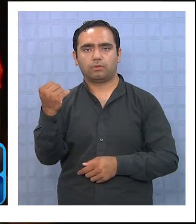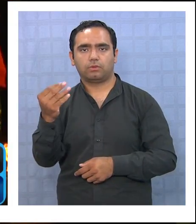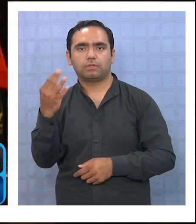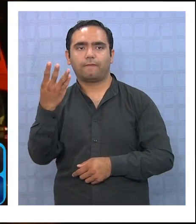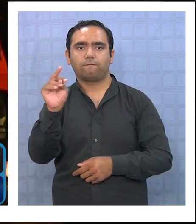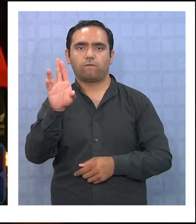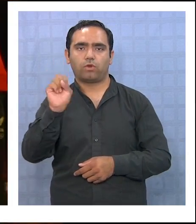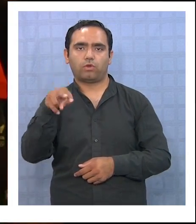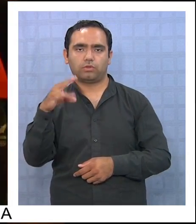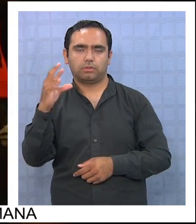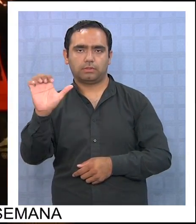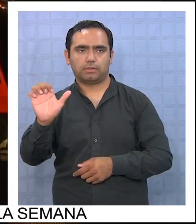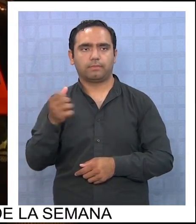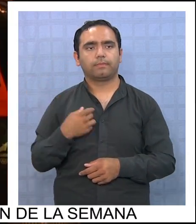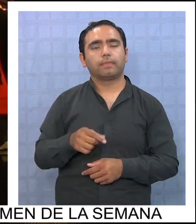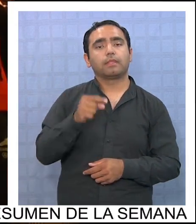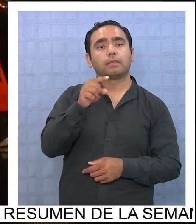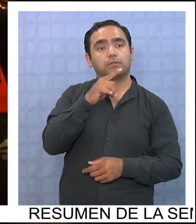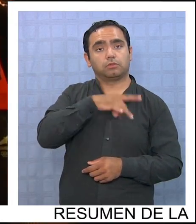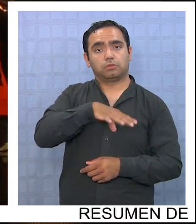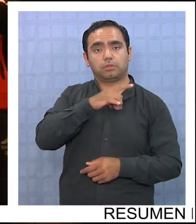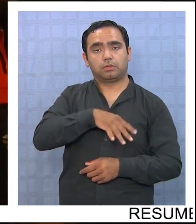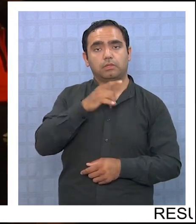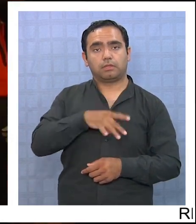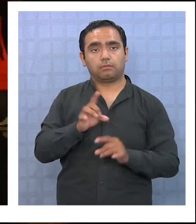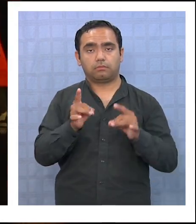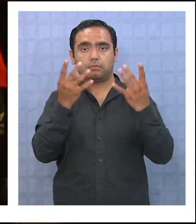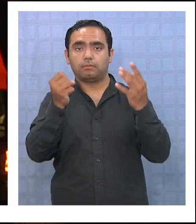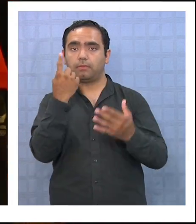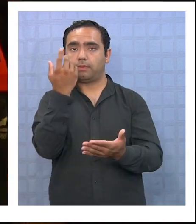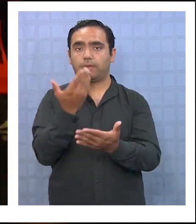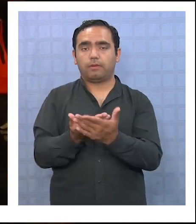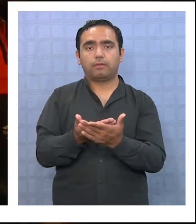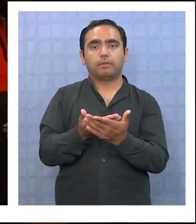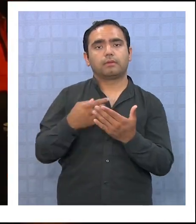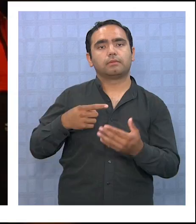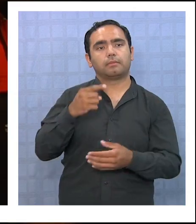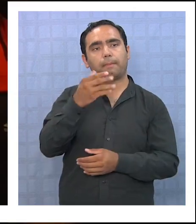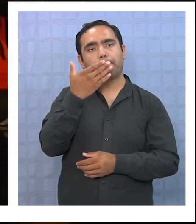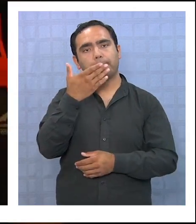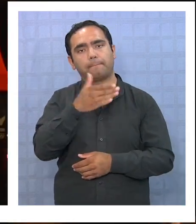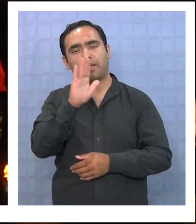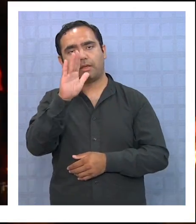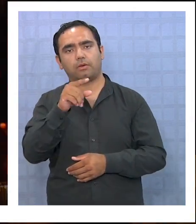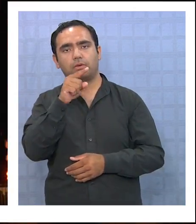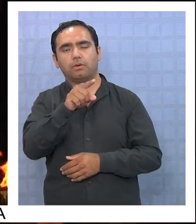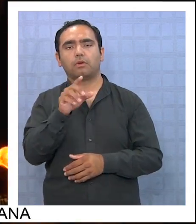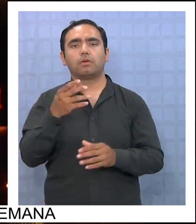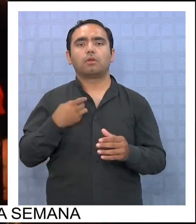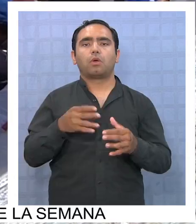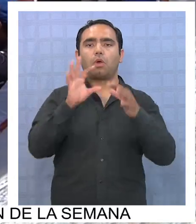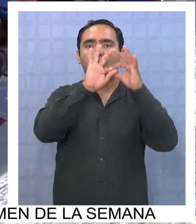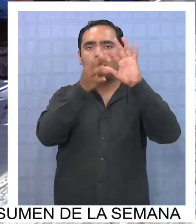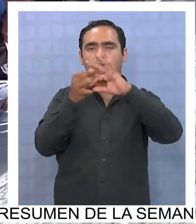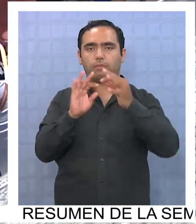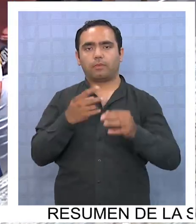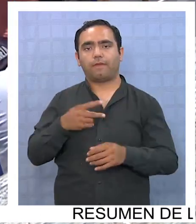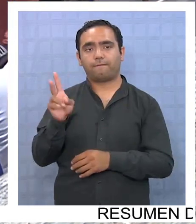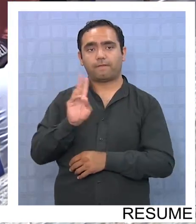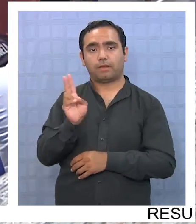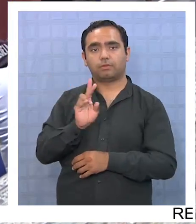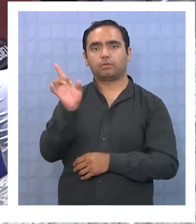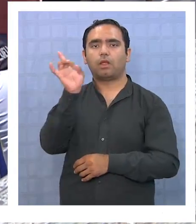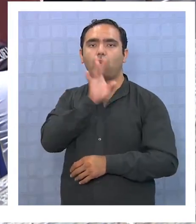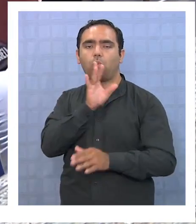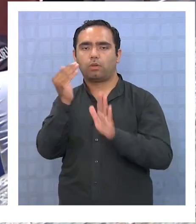parte de la delegación chilena que por primera vez en su historia logra ser la mejor en un ciclo olímpico, dejando a Venezuela, último ganador de los